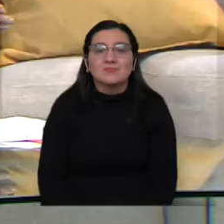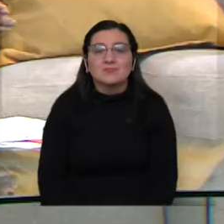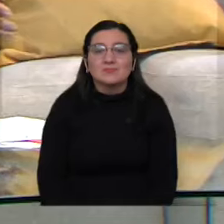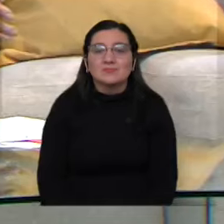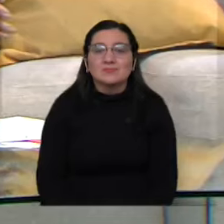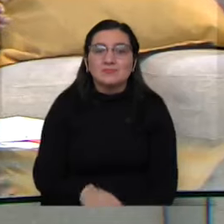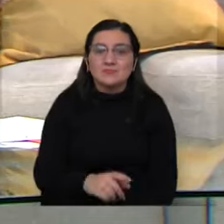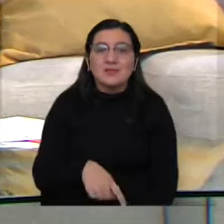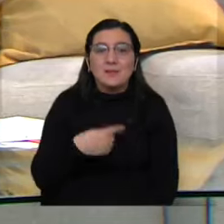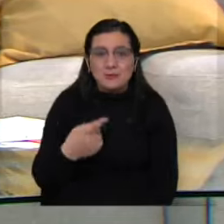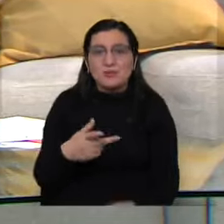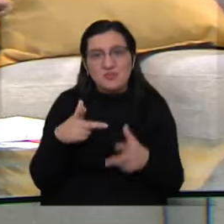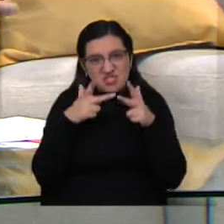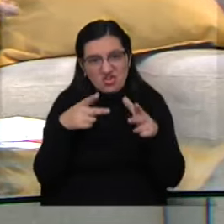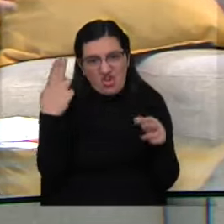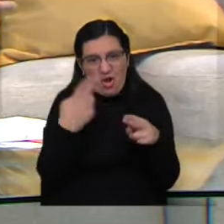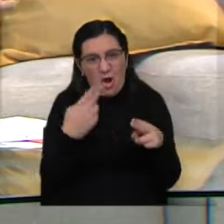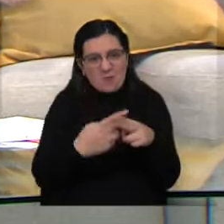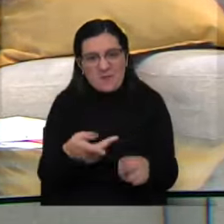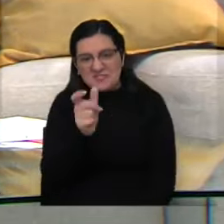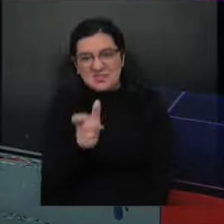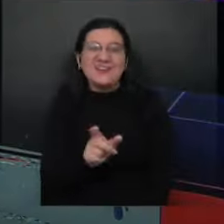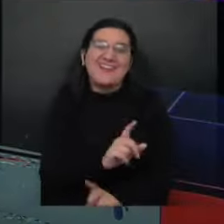estaba dig nombres